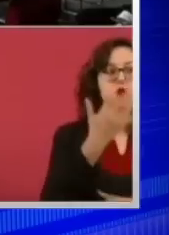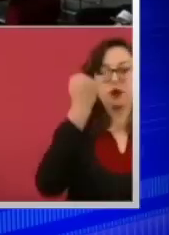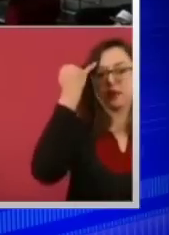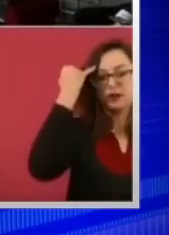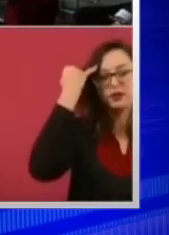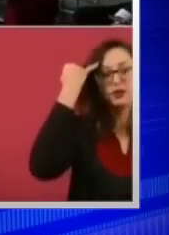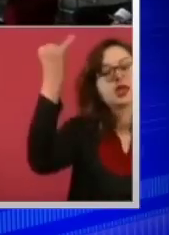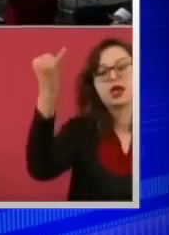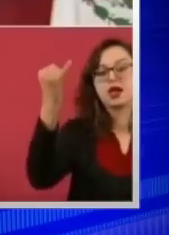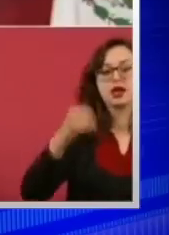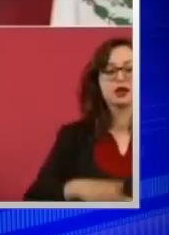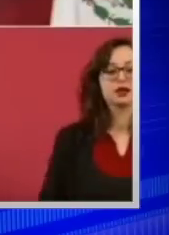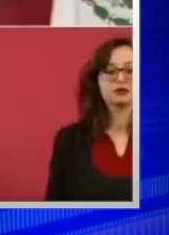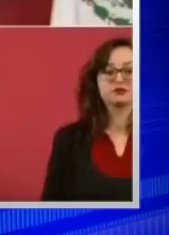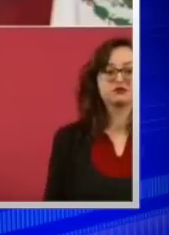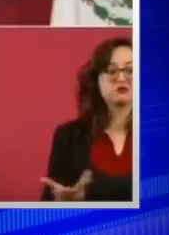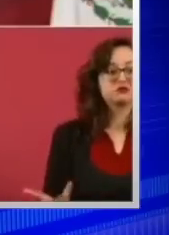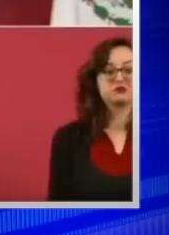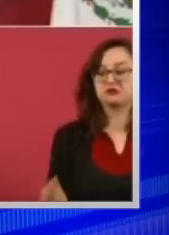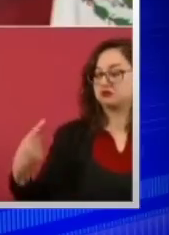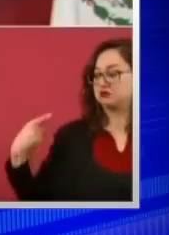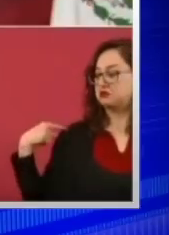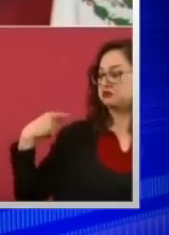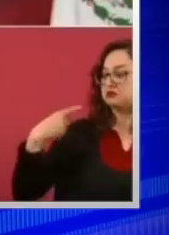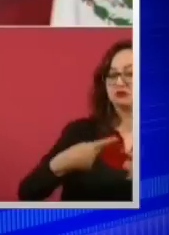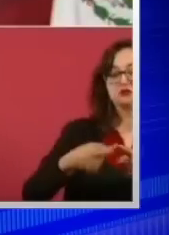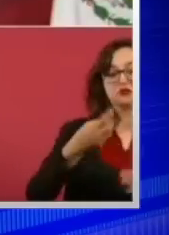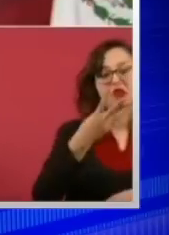no les ha funcionado